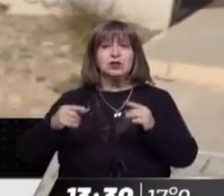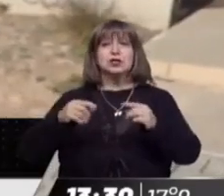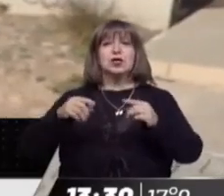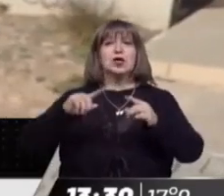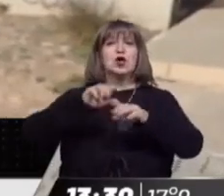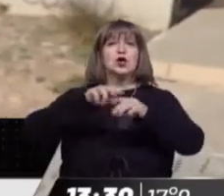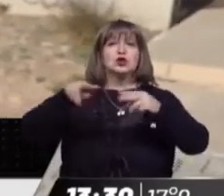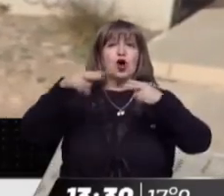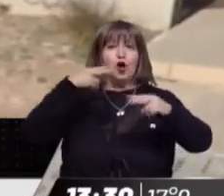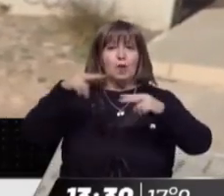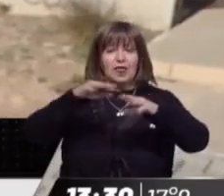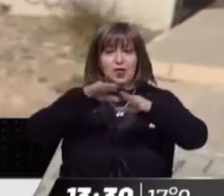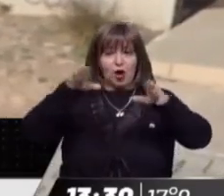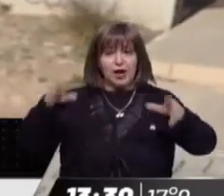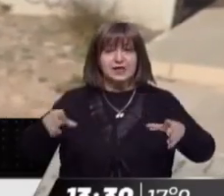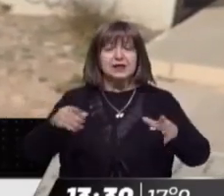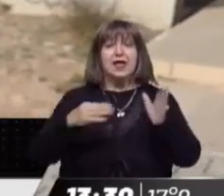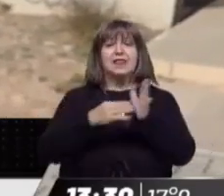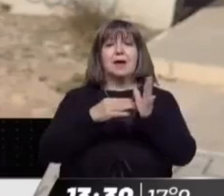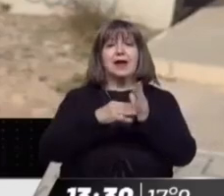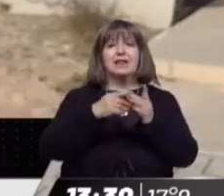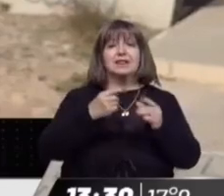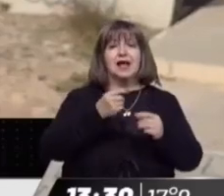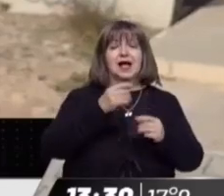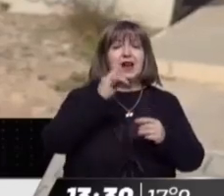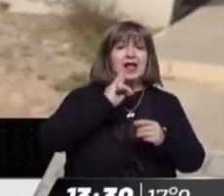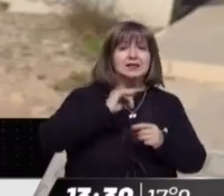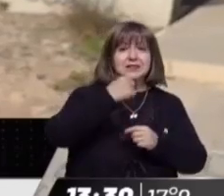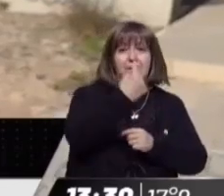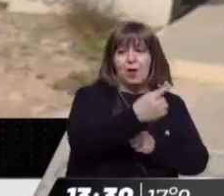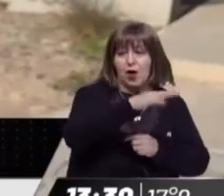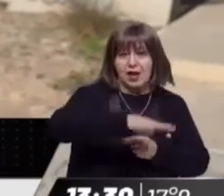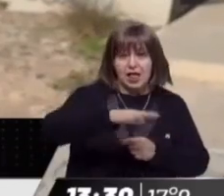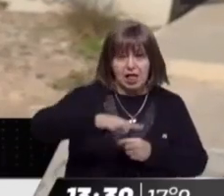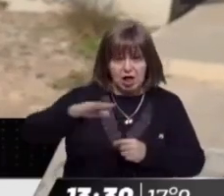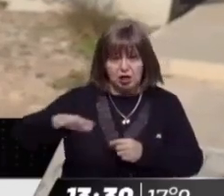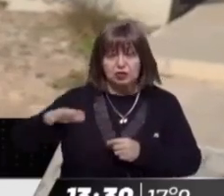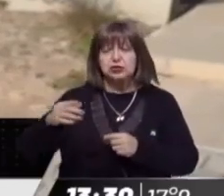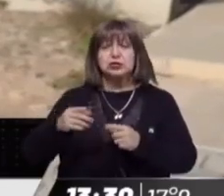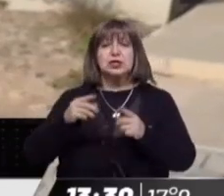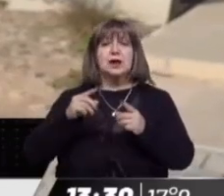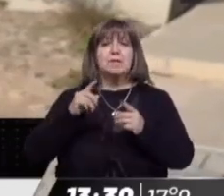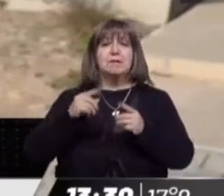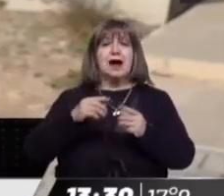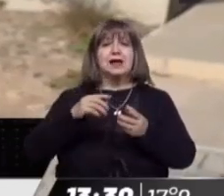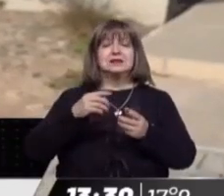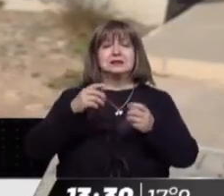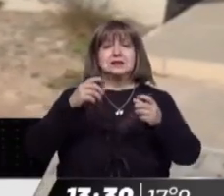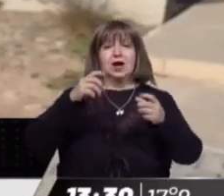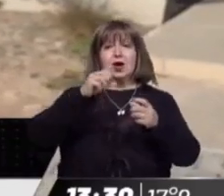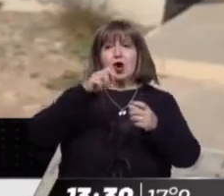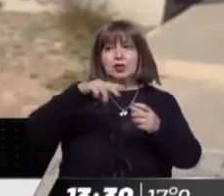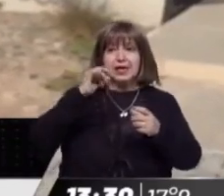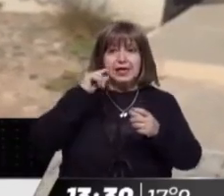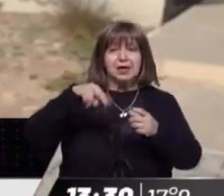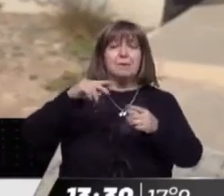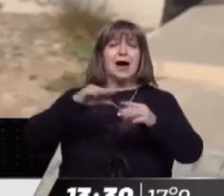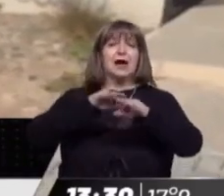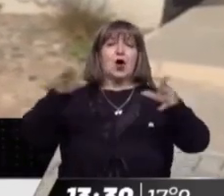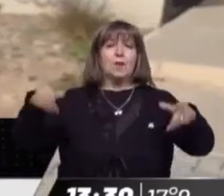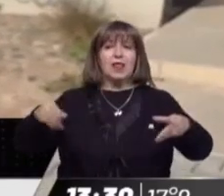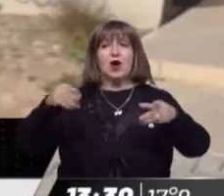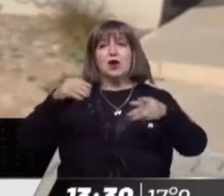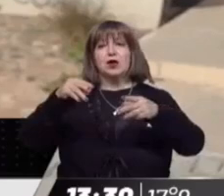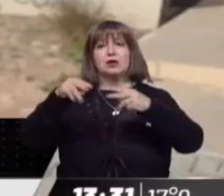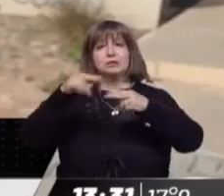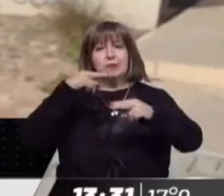comedores, pero también calculando la cantidad de leche por niño. Eso, entre los centros CONINT y los merenderos y